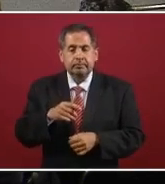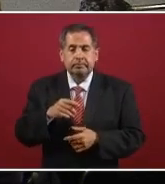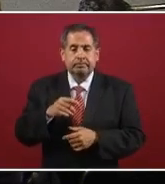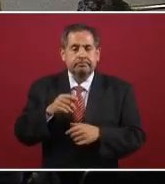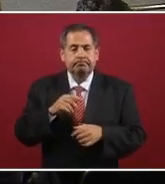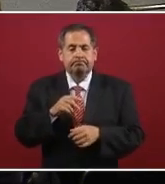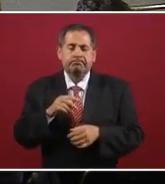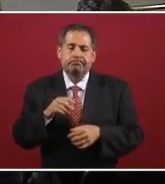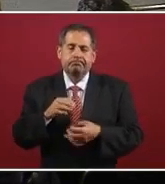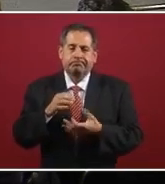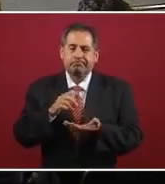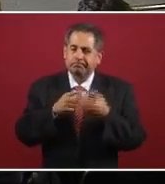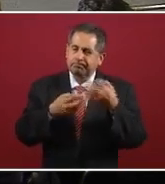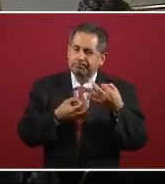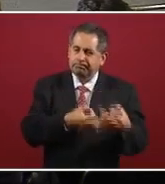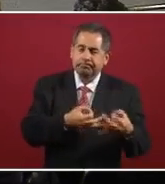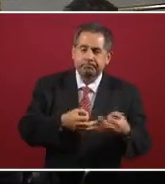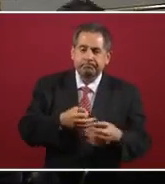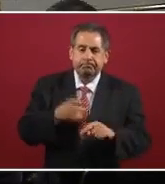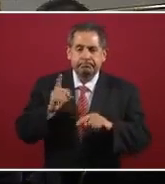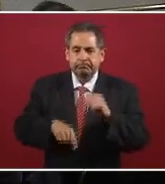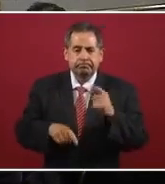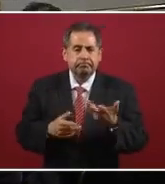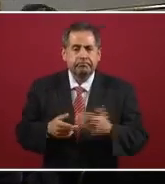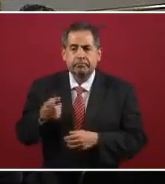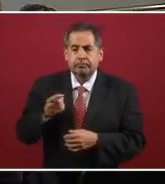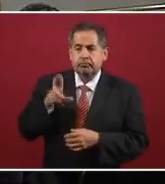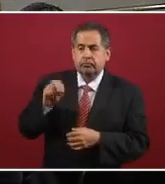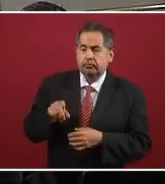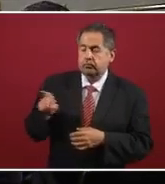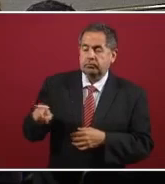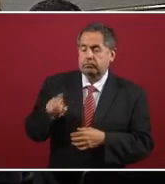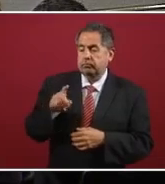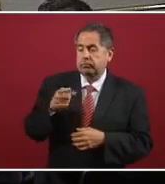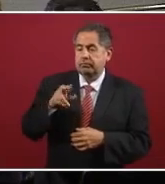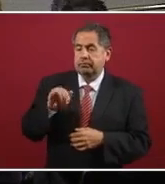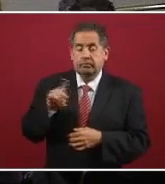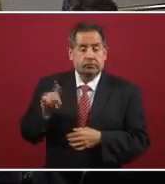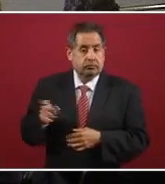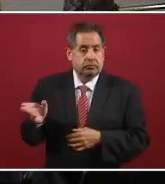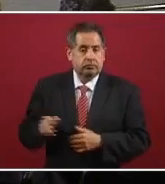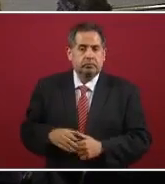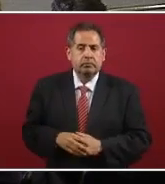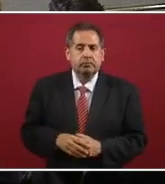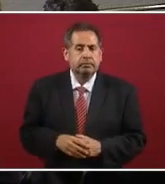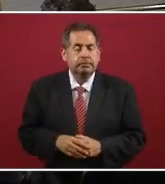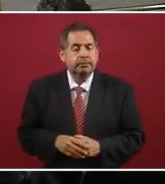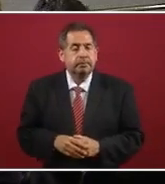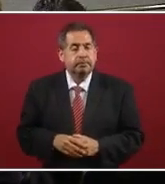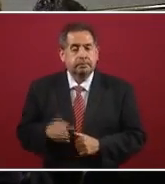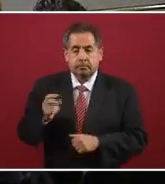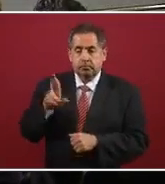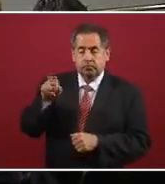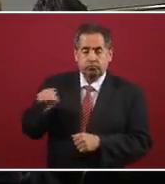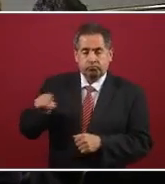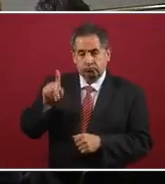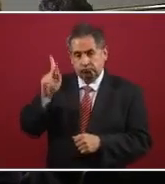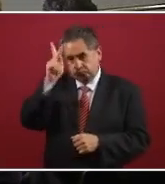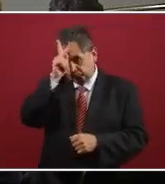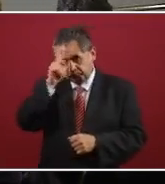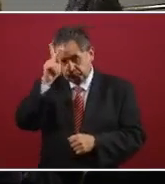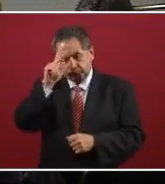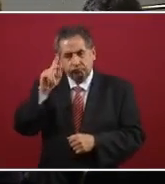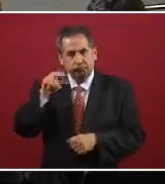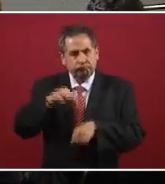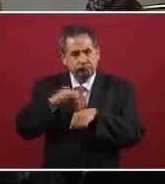presente, es el doctor Gadi Sabiki Sirot. Les platico un poco de él. El doctor Gadi Sabiki es un psiquiatra mexicano